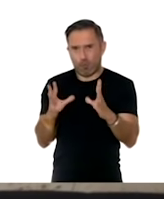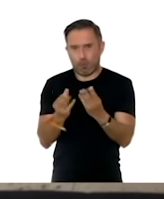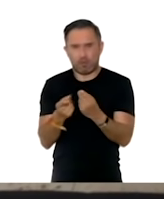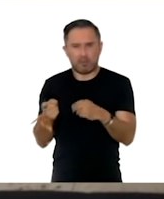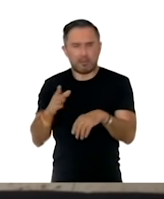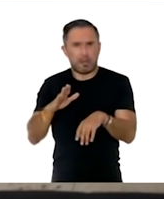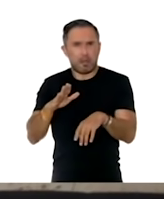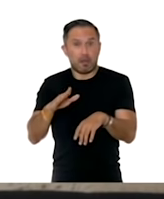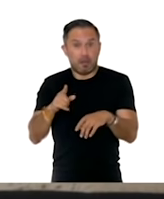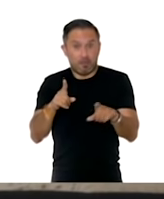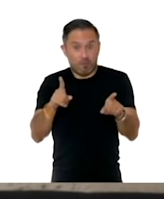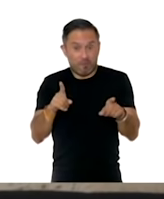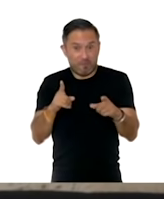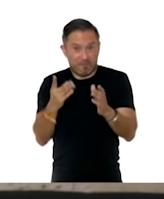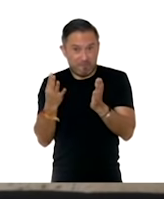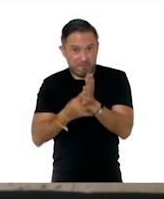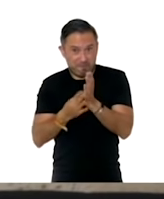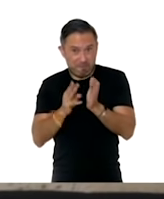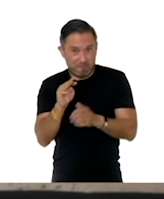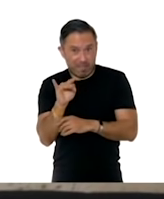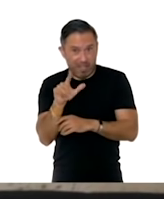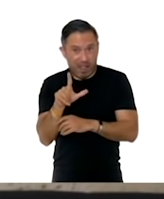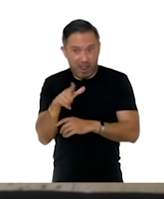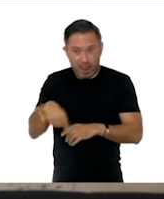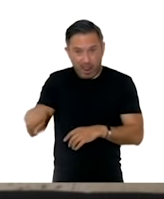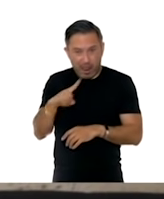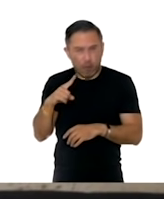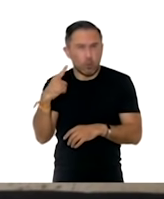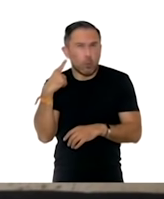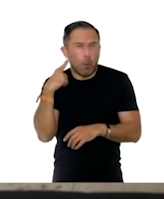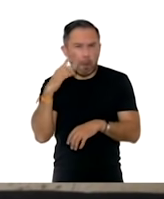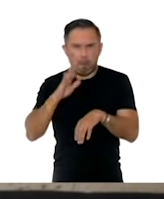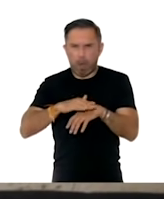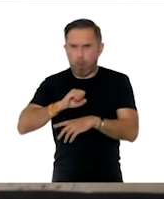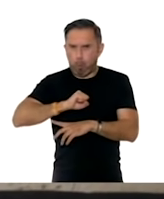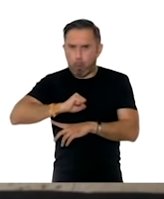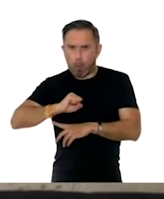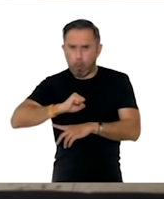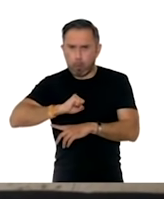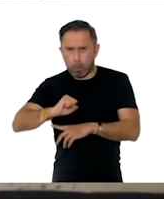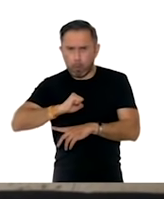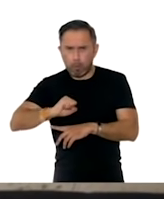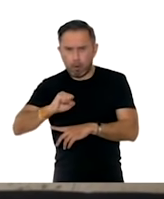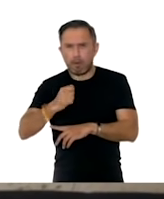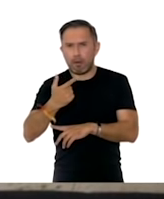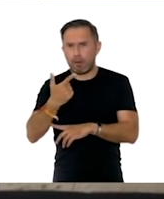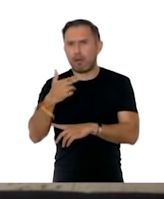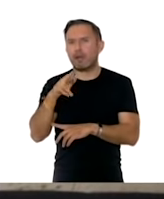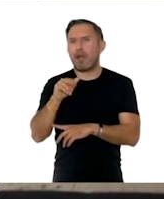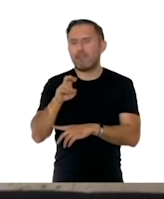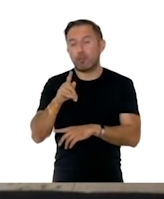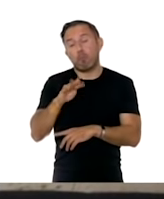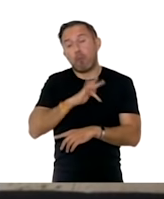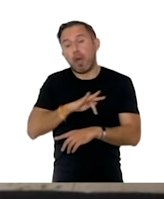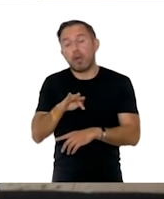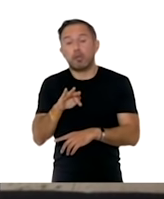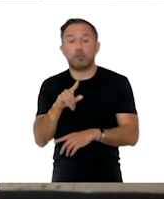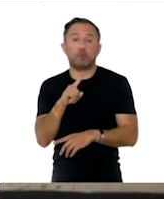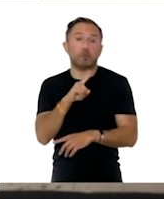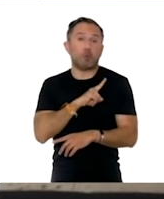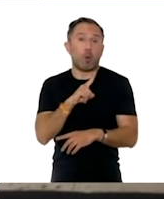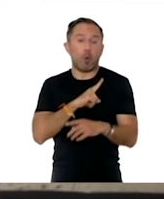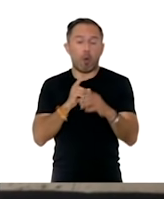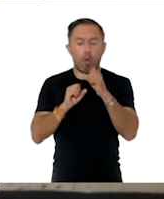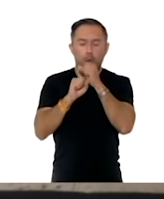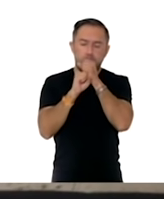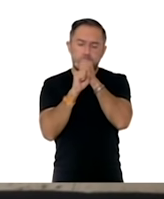existe dentro de la familia de los metales. Puede ser un instrumento acompañante y puede ser también solista. El